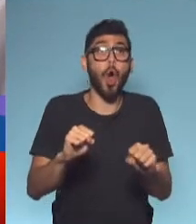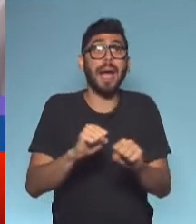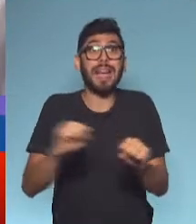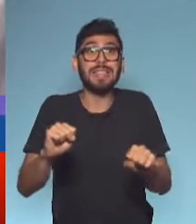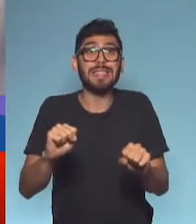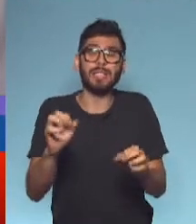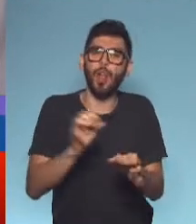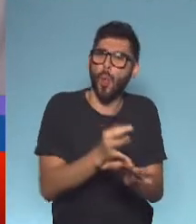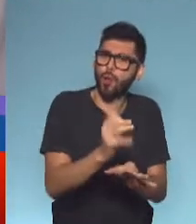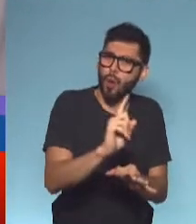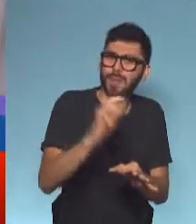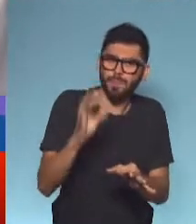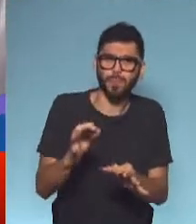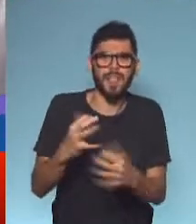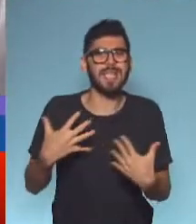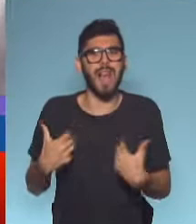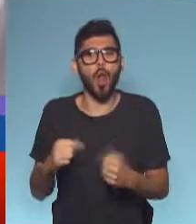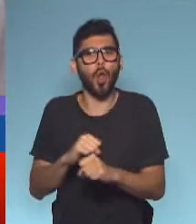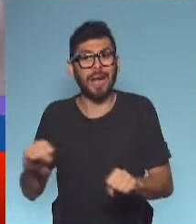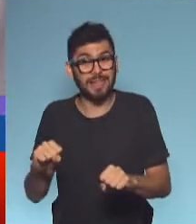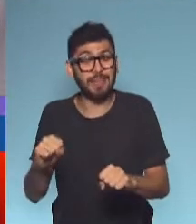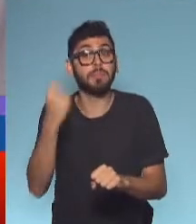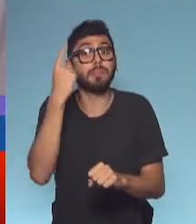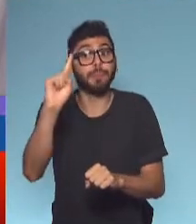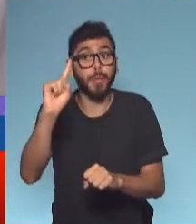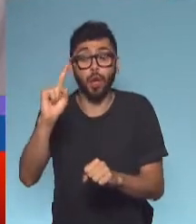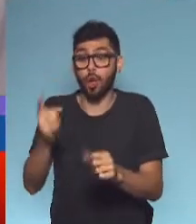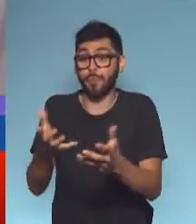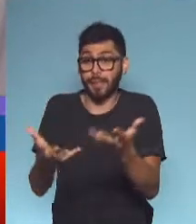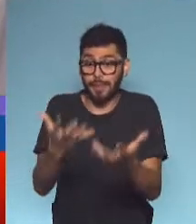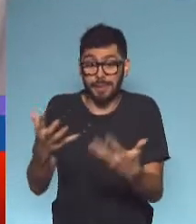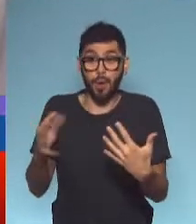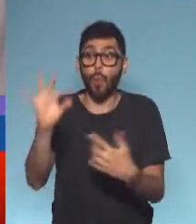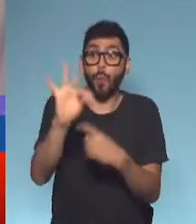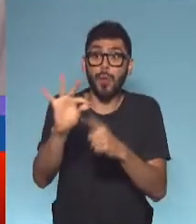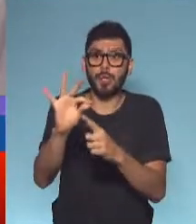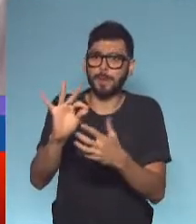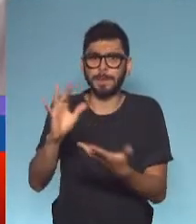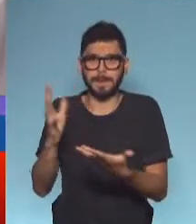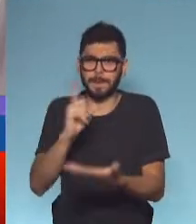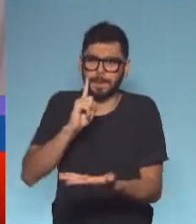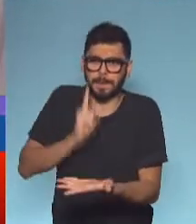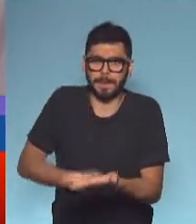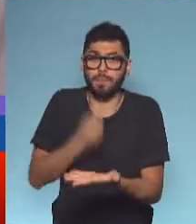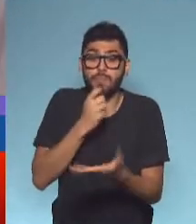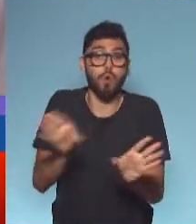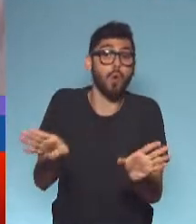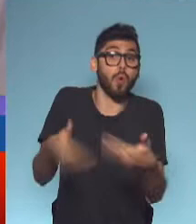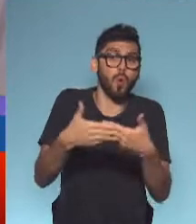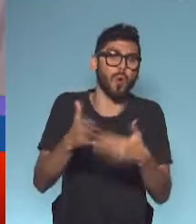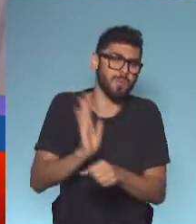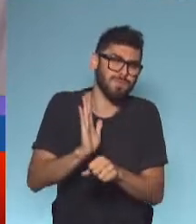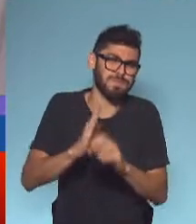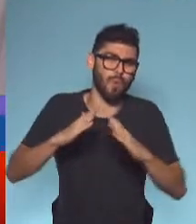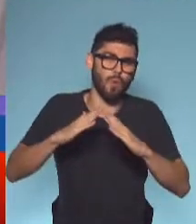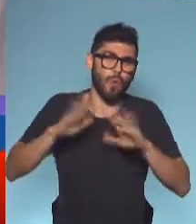origen educativo. Lo que ocurre es que hay medidas que se toman frente al virus, como es el encierro, o lo que se llamó